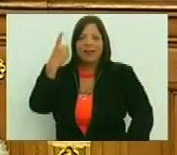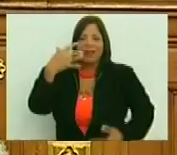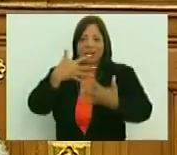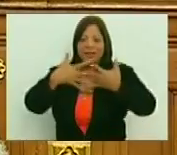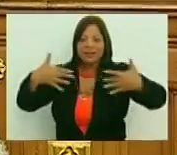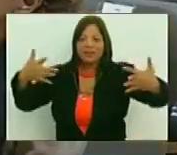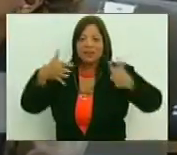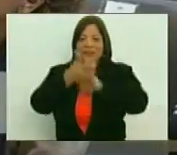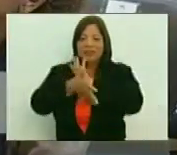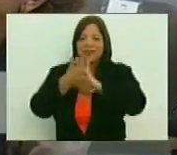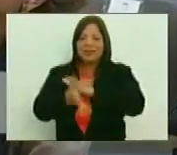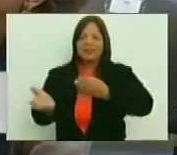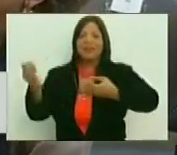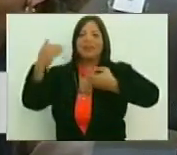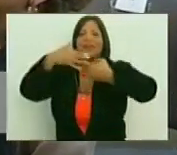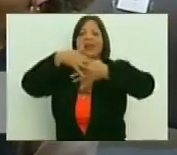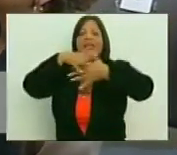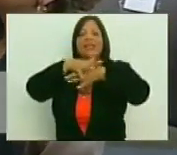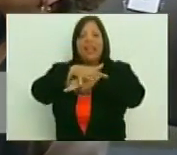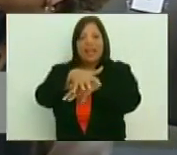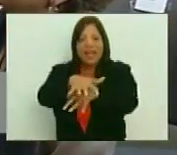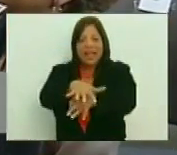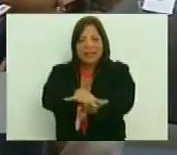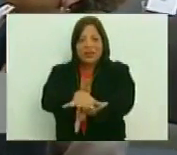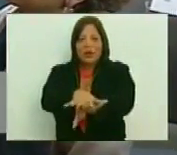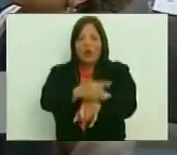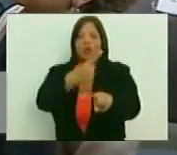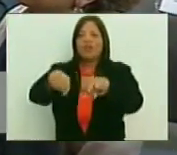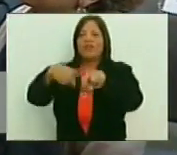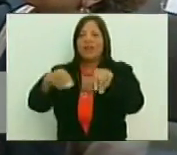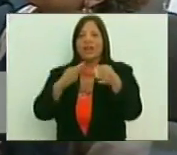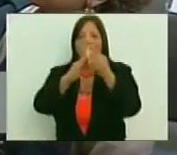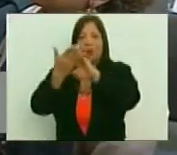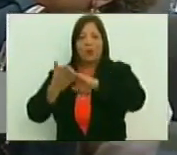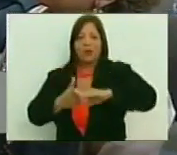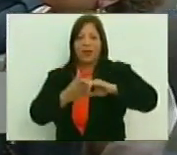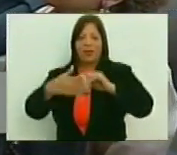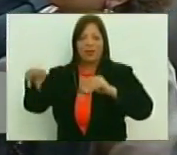contextualización e integración en los conjuntos comunitarios del país,